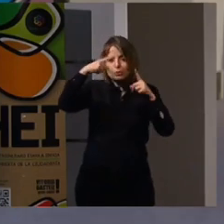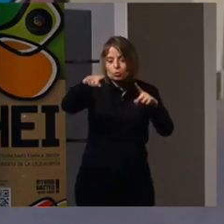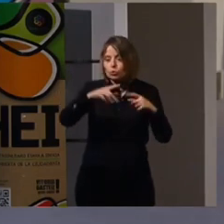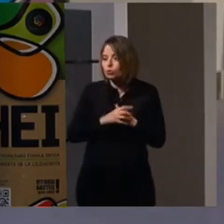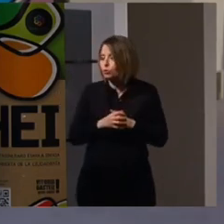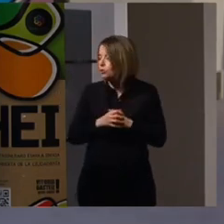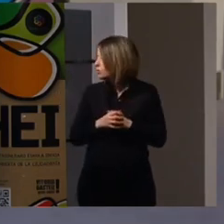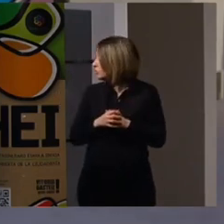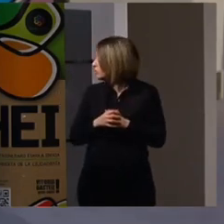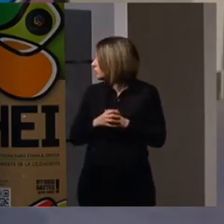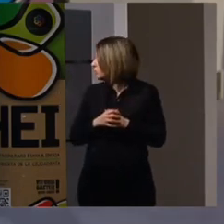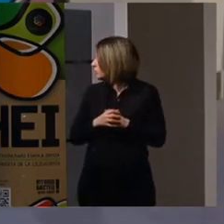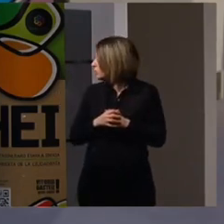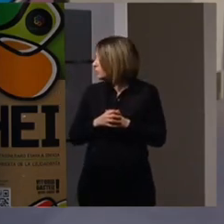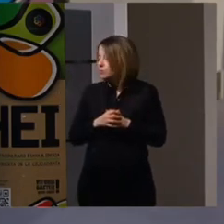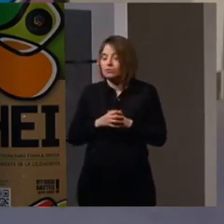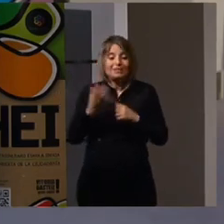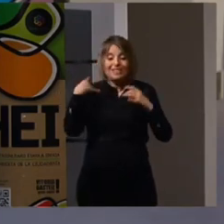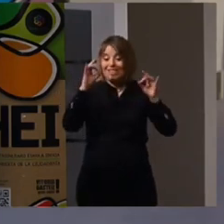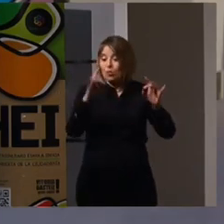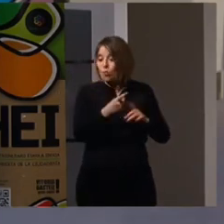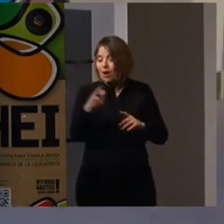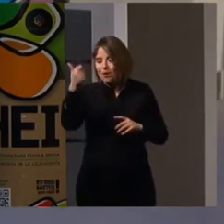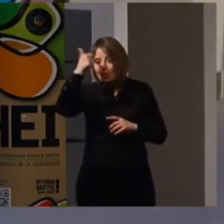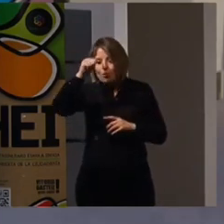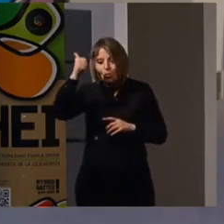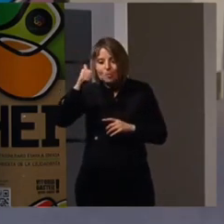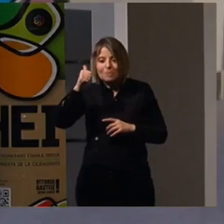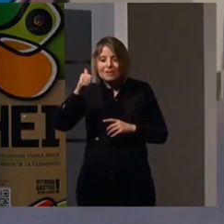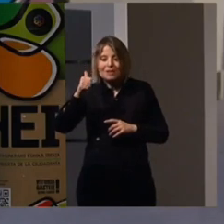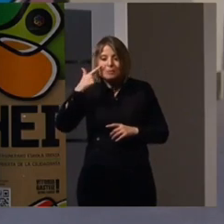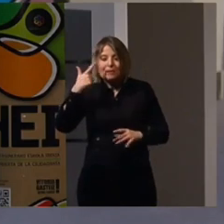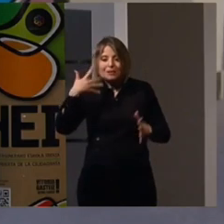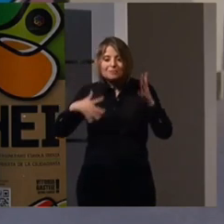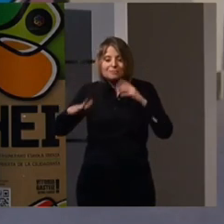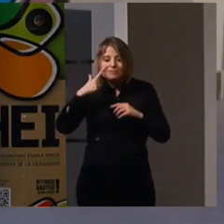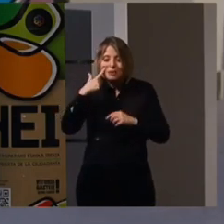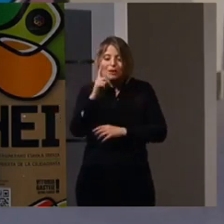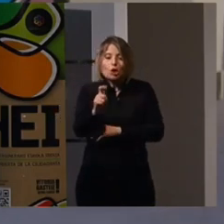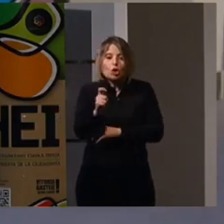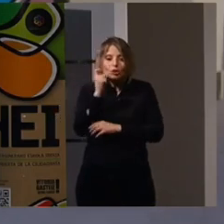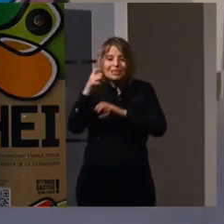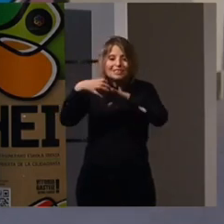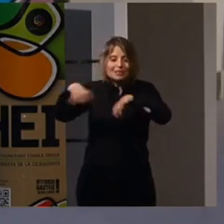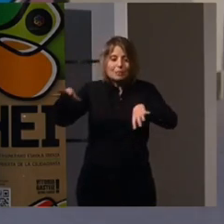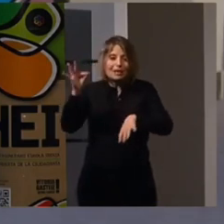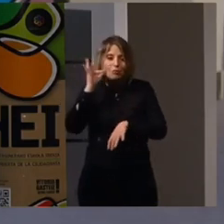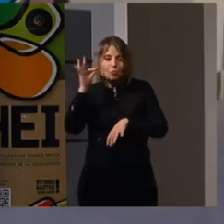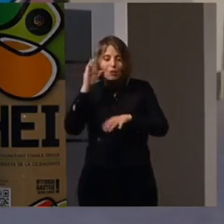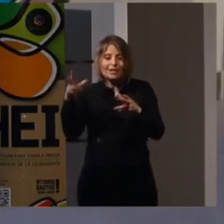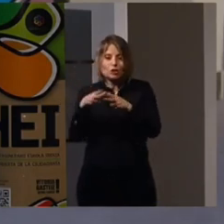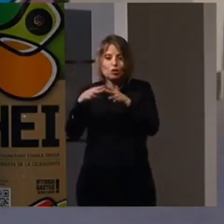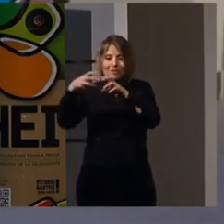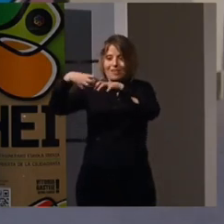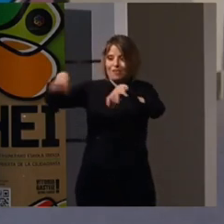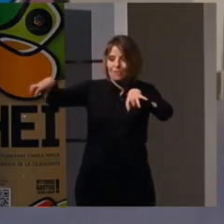que son básicamente los mismos que los otros, ¿no? Pero que hacen pues como esta idea de que hay que conseguir segregar a las mujeres por completo de la